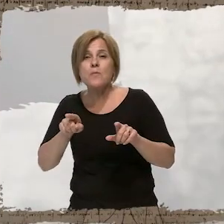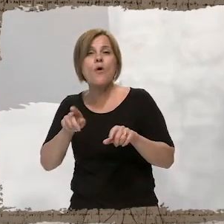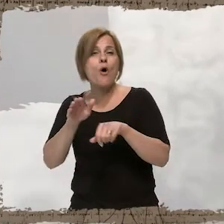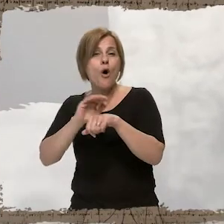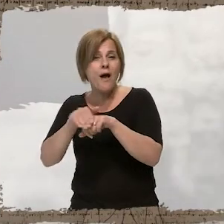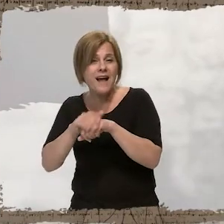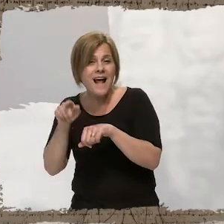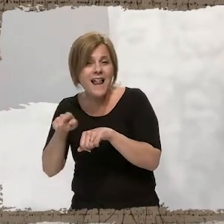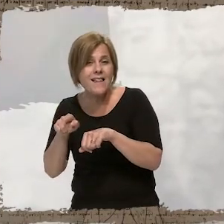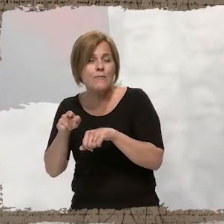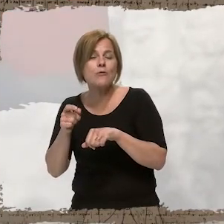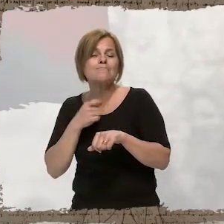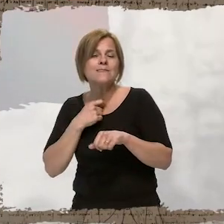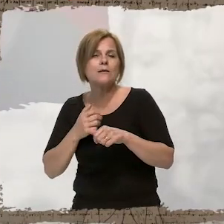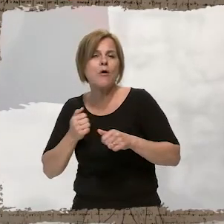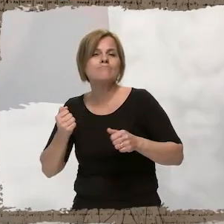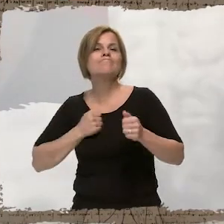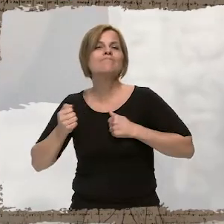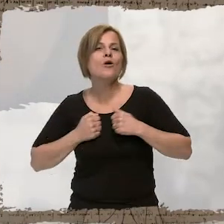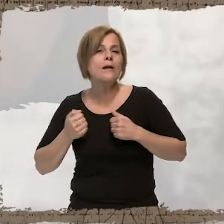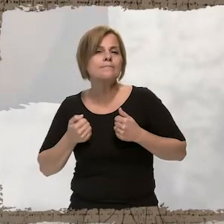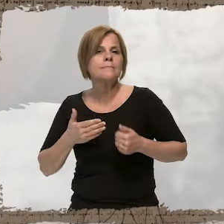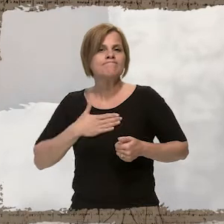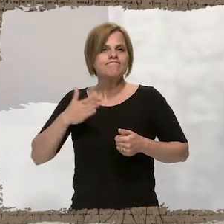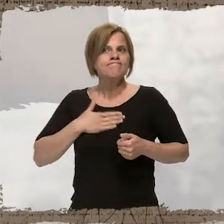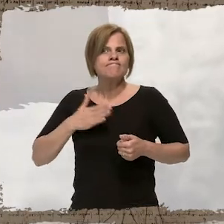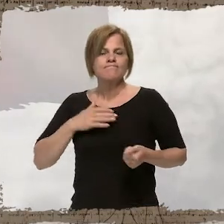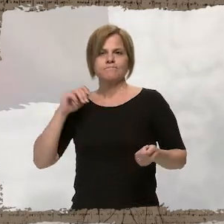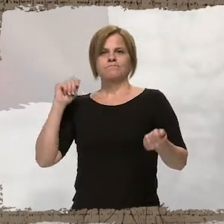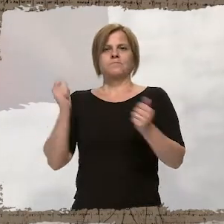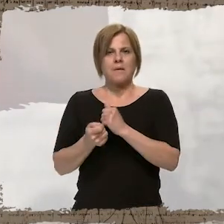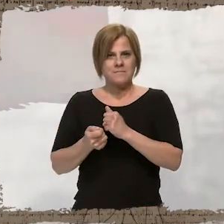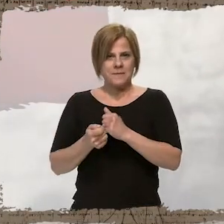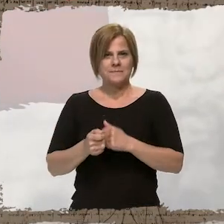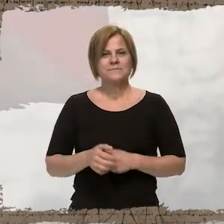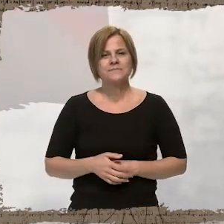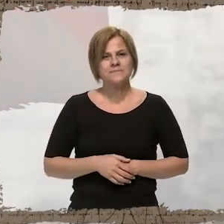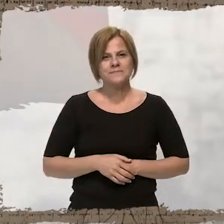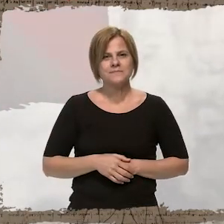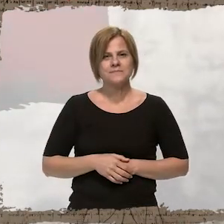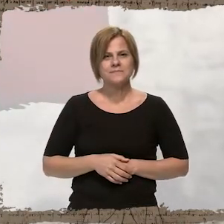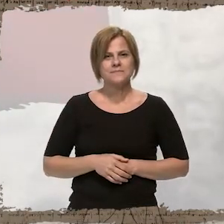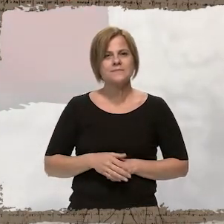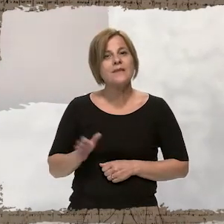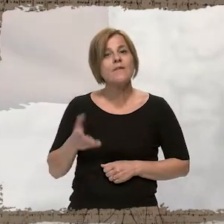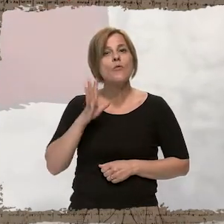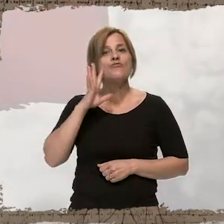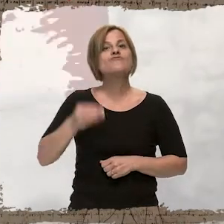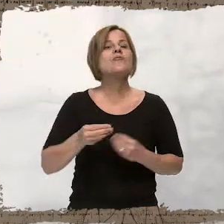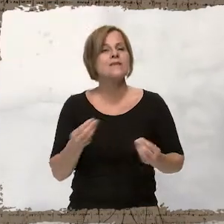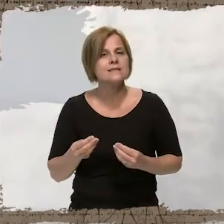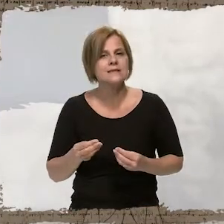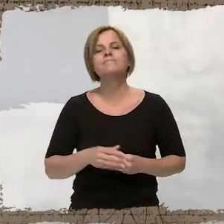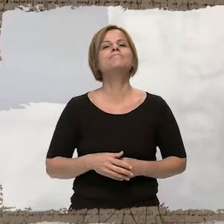mientras su tío el calvo intenta correr para cambiar su respiración